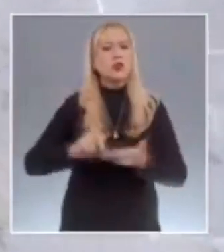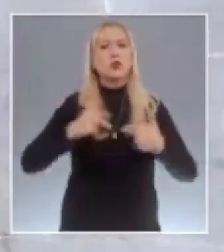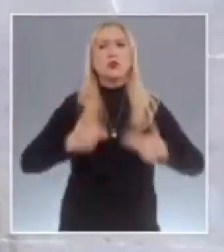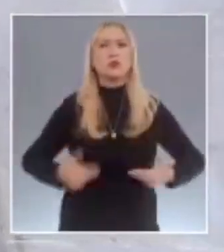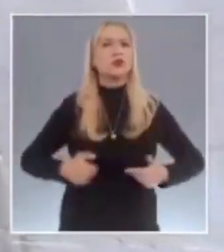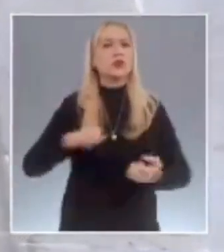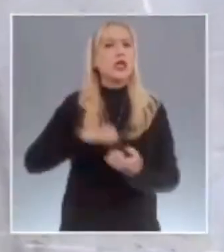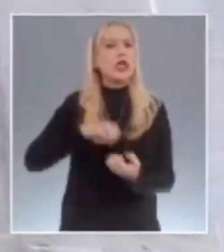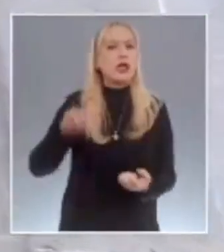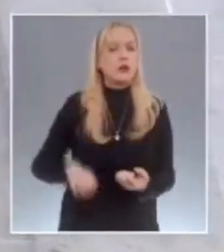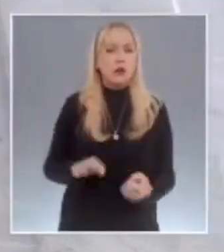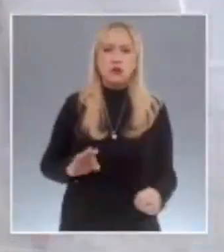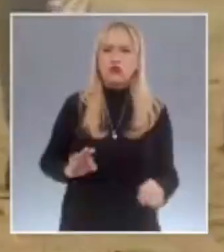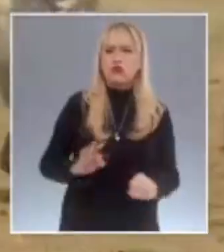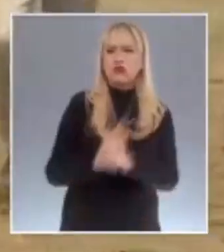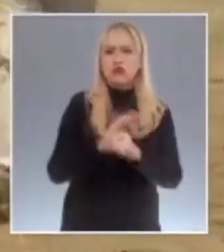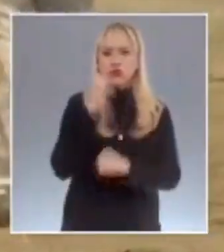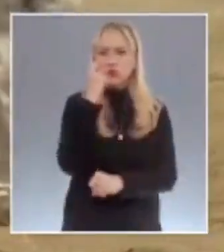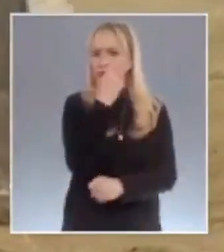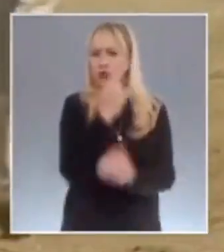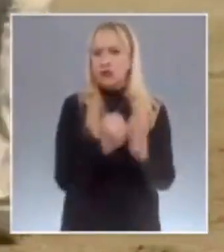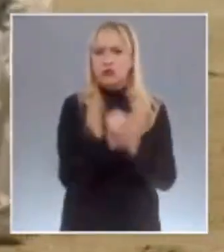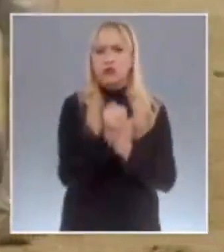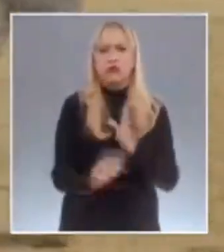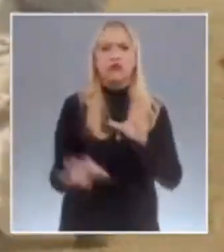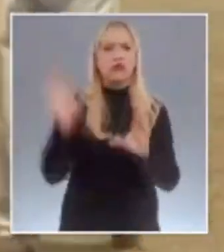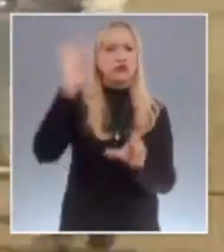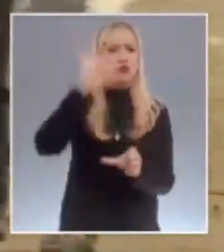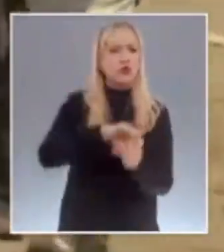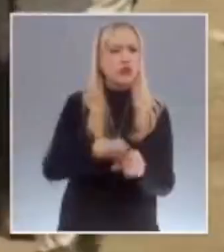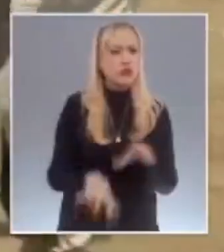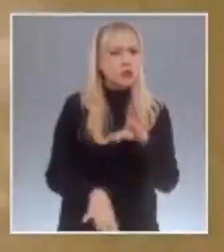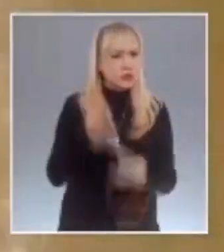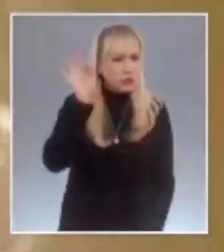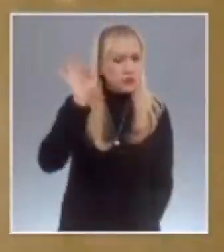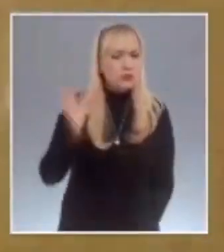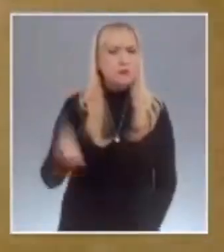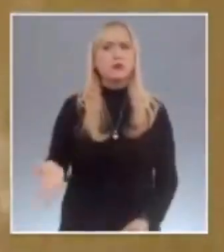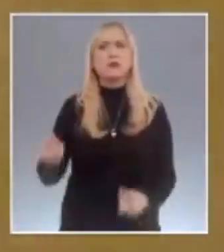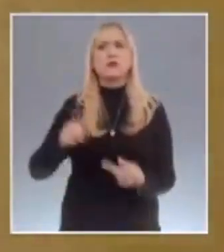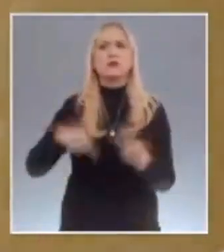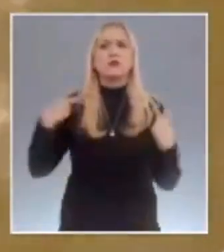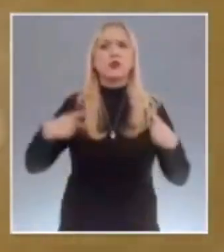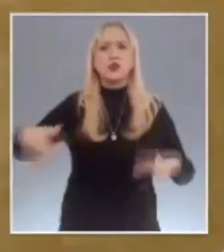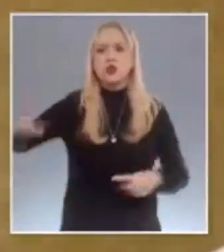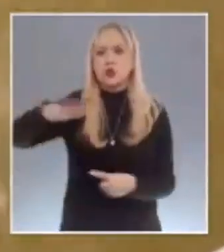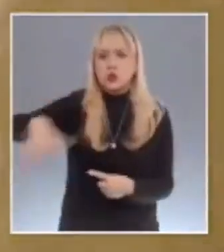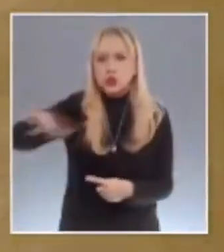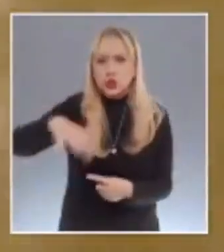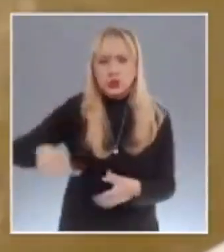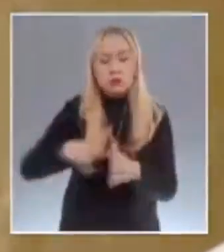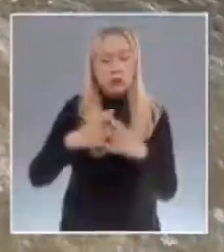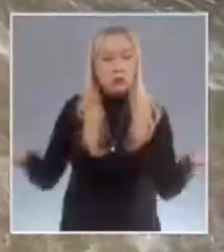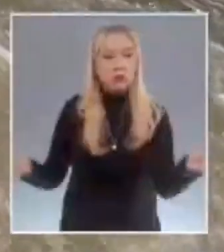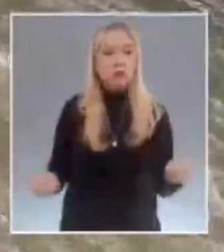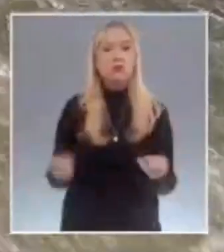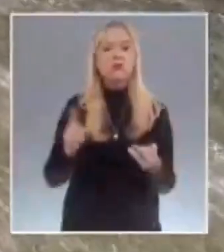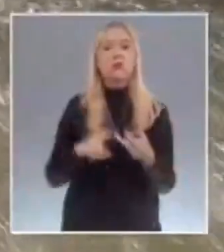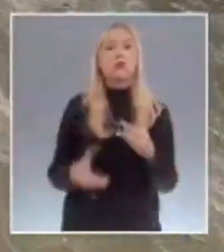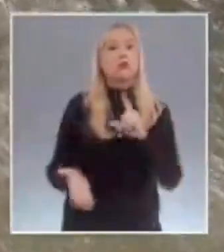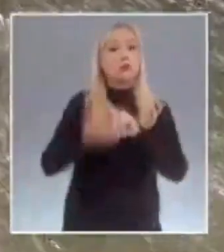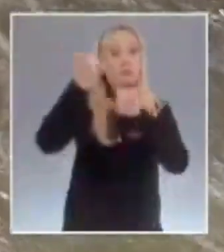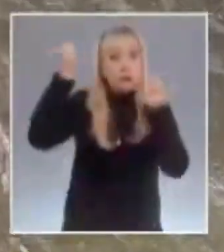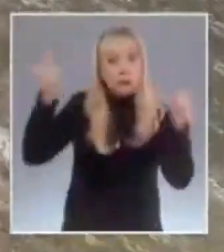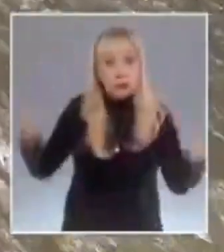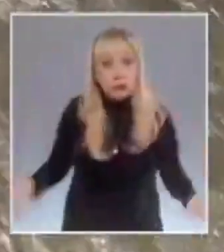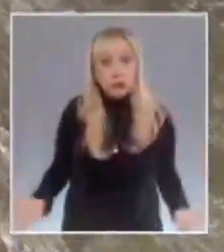la democracia, a la búsqueda, a no ser víctima de desaparición forzada, incluso el derecho fundamental al agua, un derecho